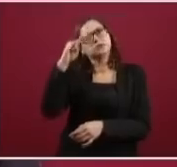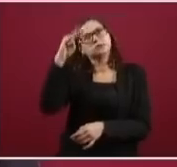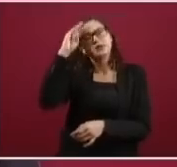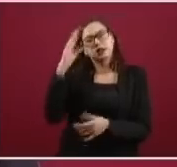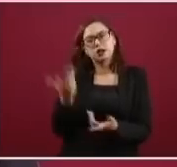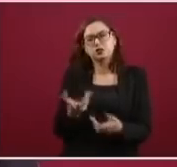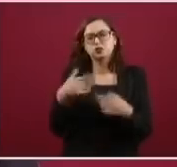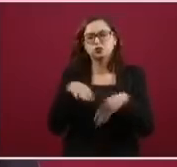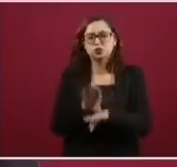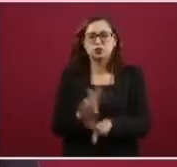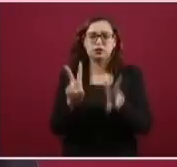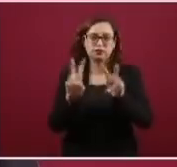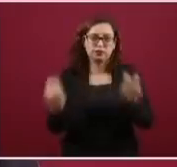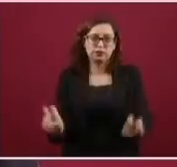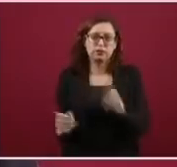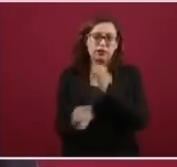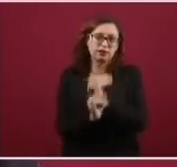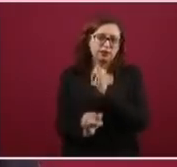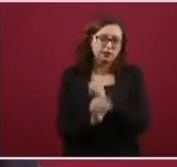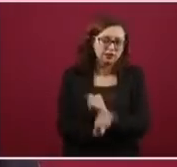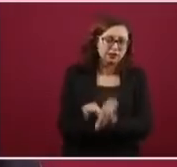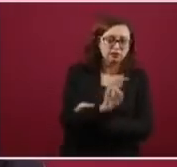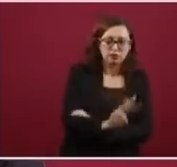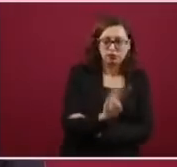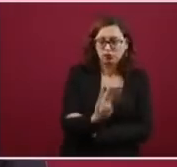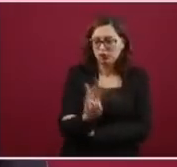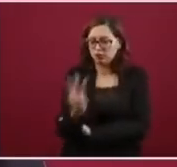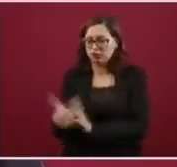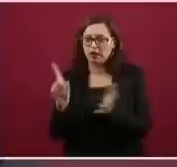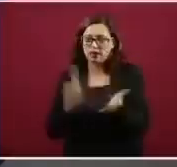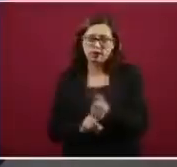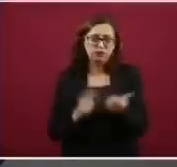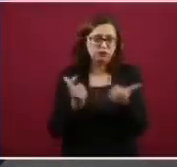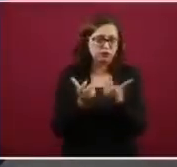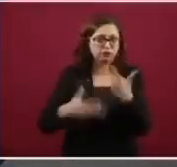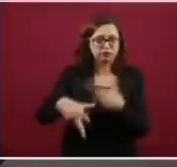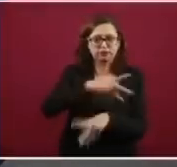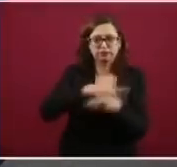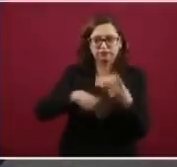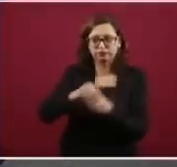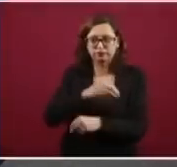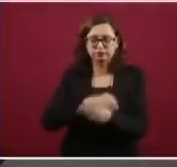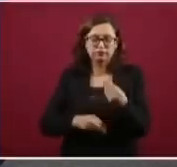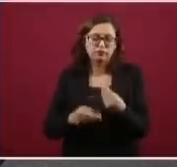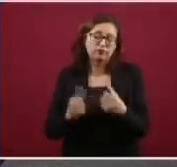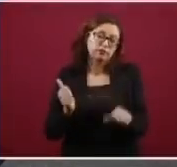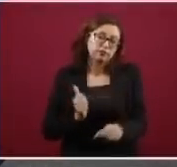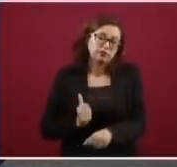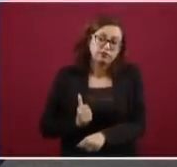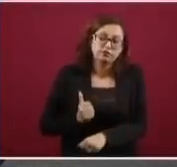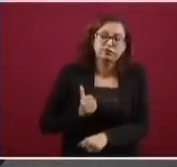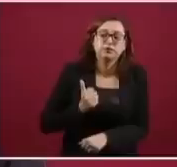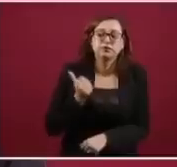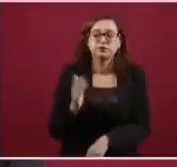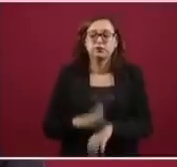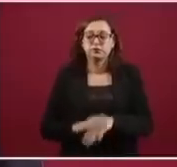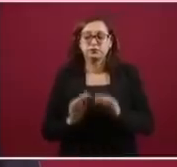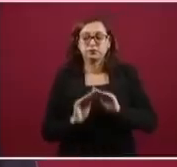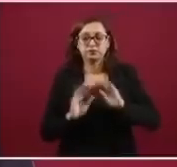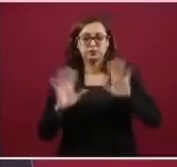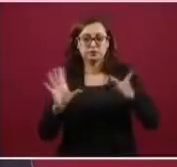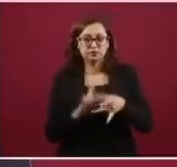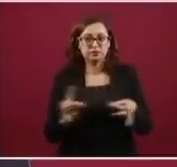tiene que ver con la economía digital y con las plataformas digitales los impuestos dejen y aprovechen su pregunta para aclarar este punto